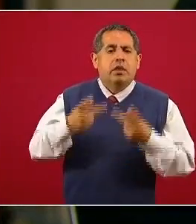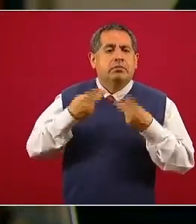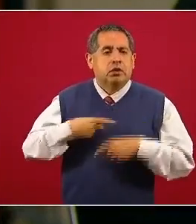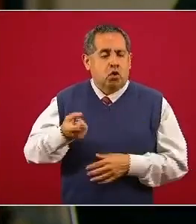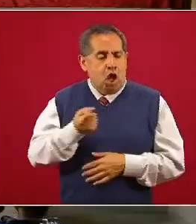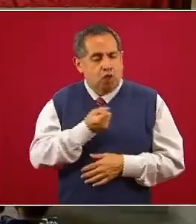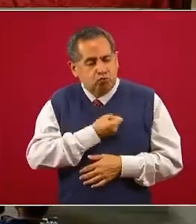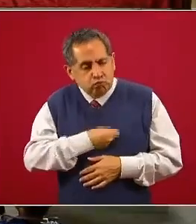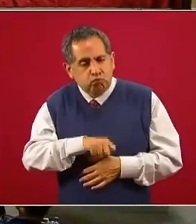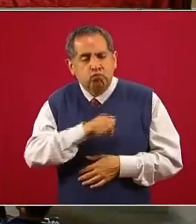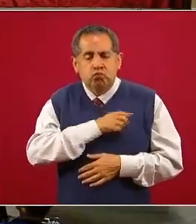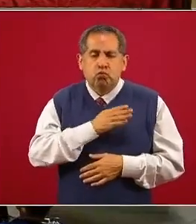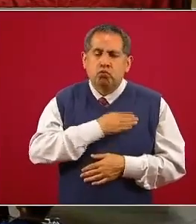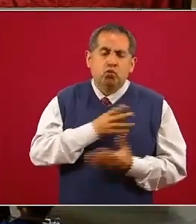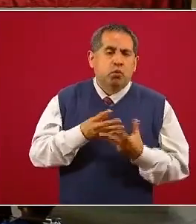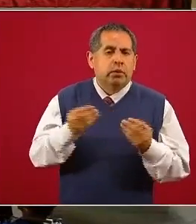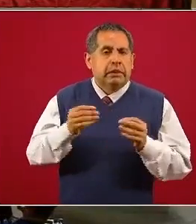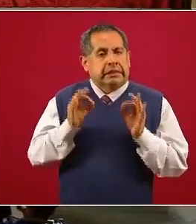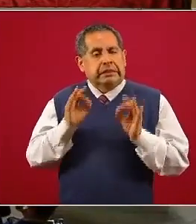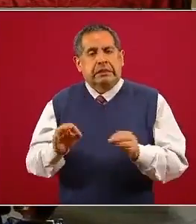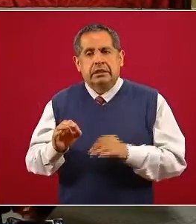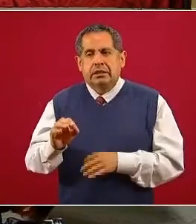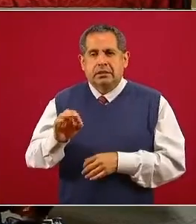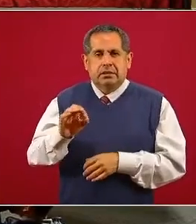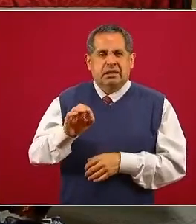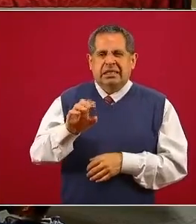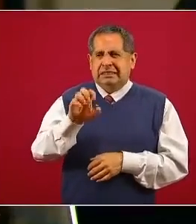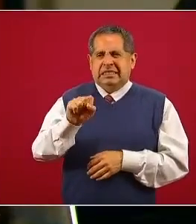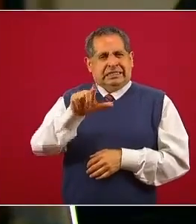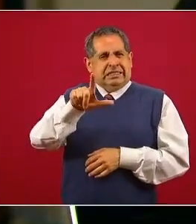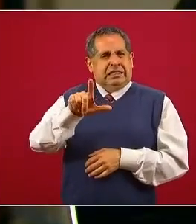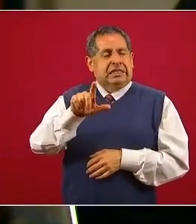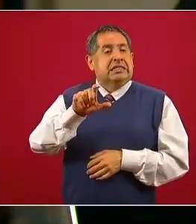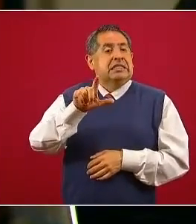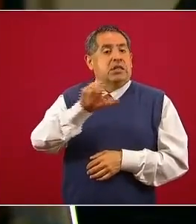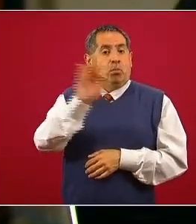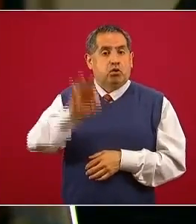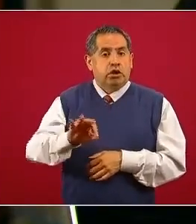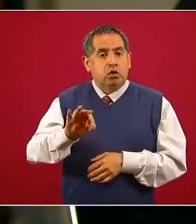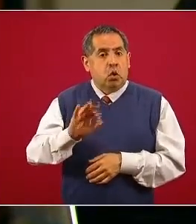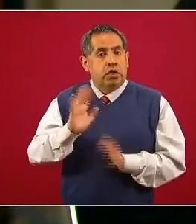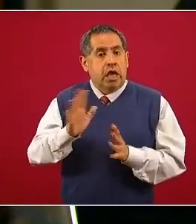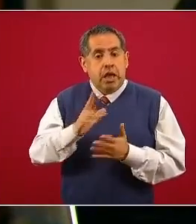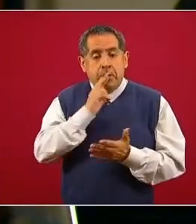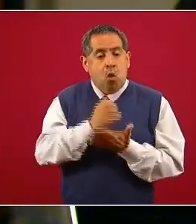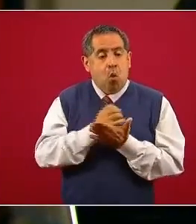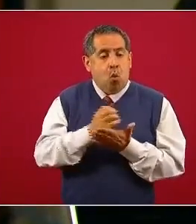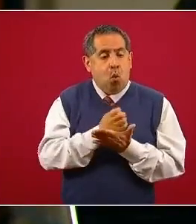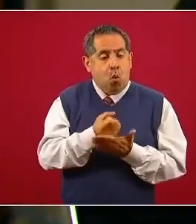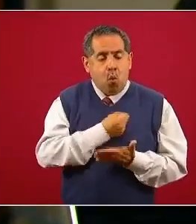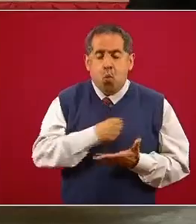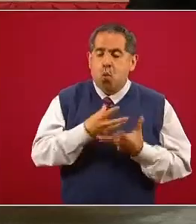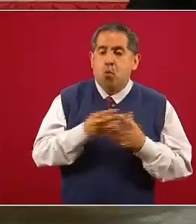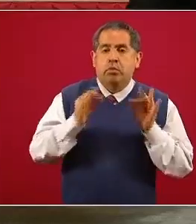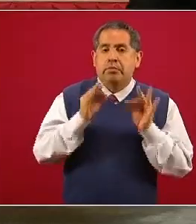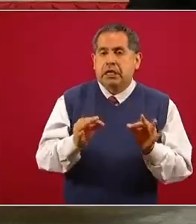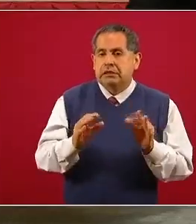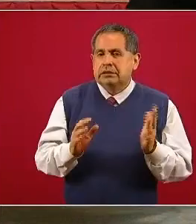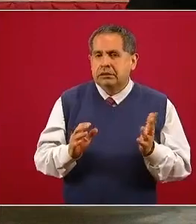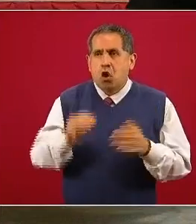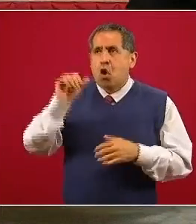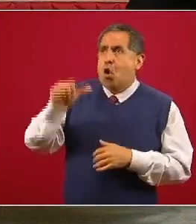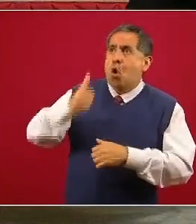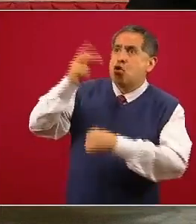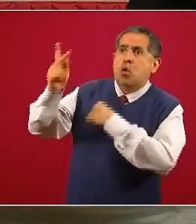de pacientes sobre 67% ahorita, que está que es un poco menor al que